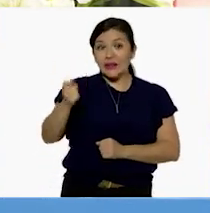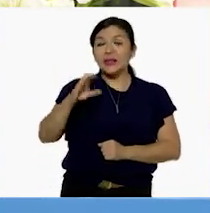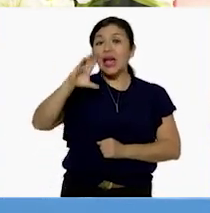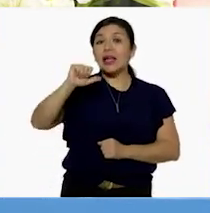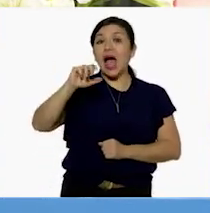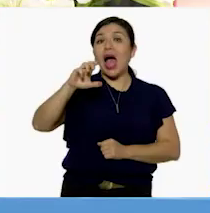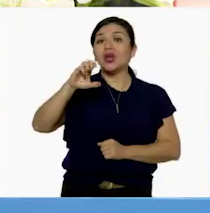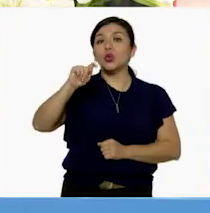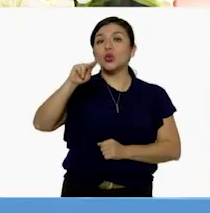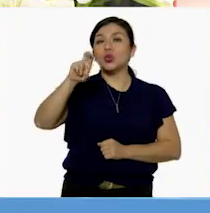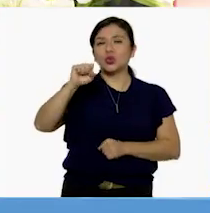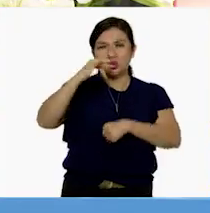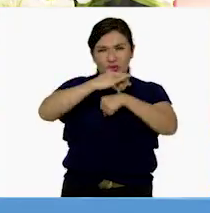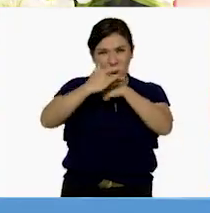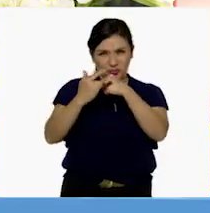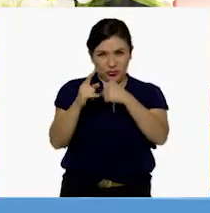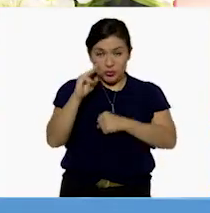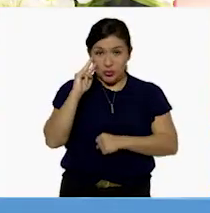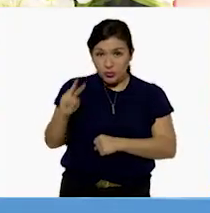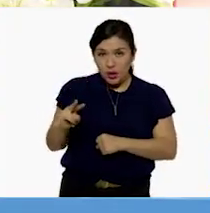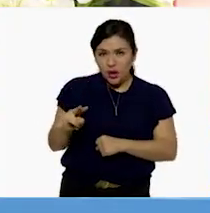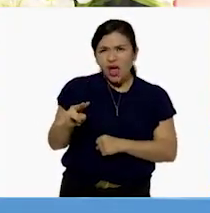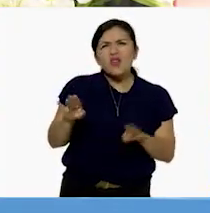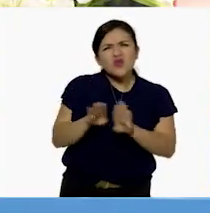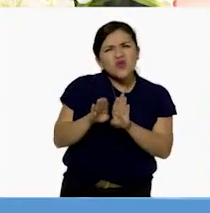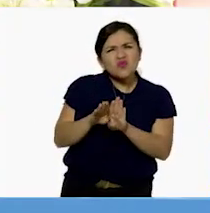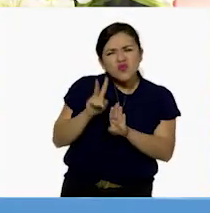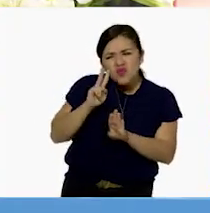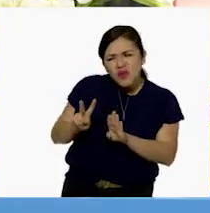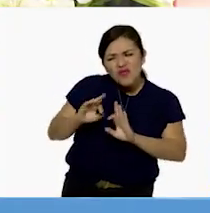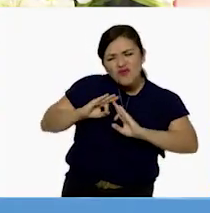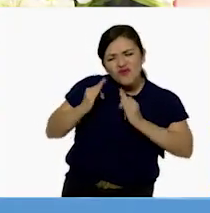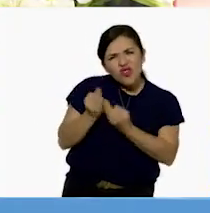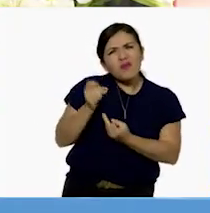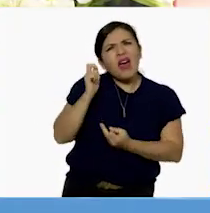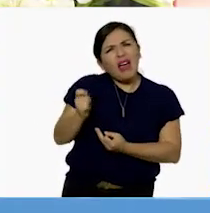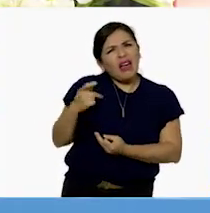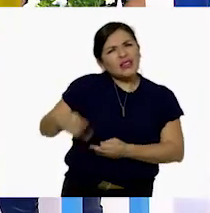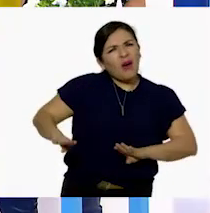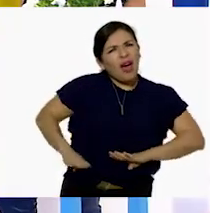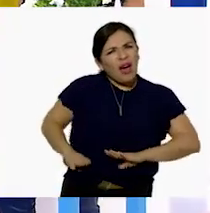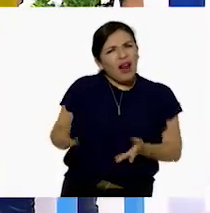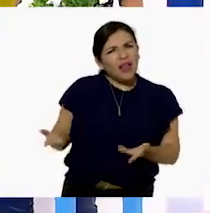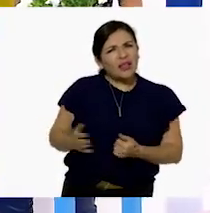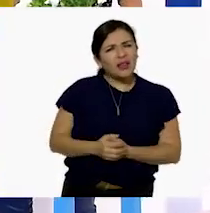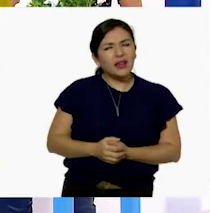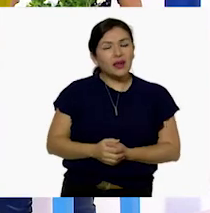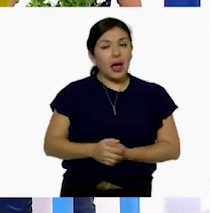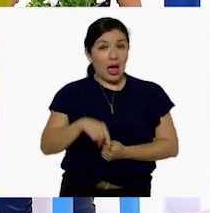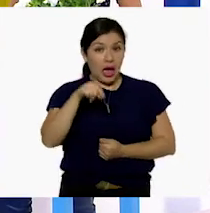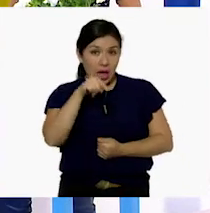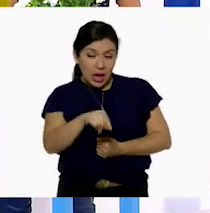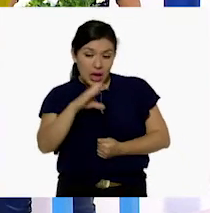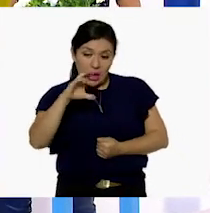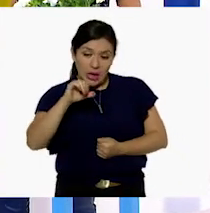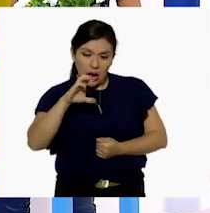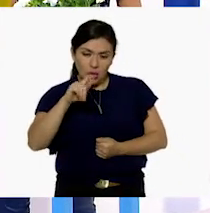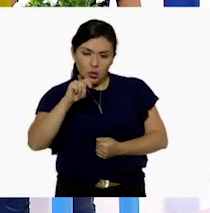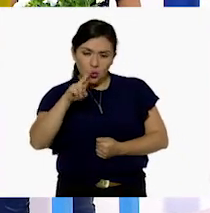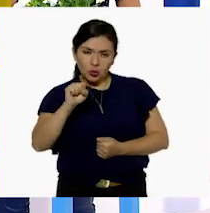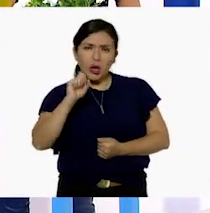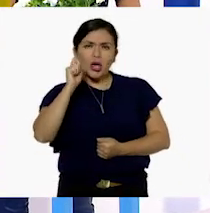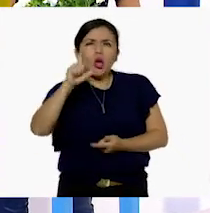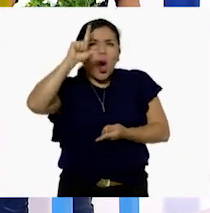cactus. Ajá. Si notas, Pepe, dime cómo lo observas físicamente. ¿Qué ves que tiene el cactus? Un cactus, bueno, de entrada es